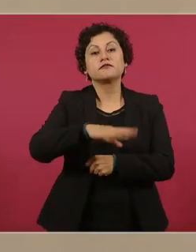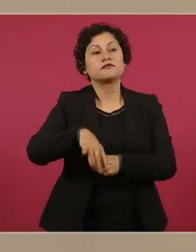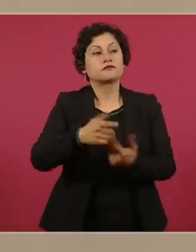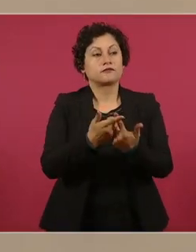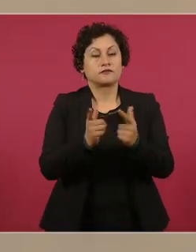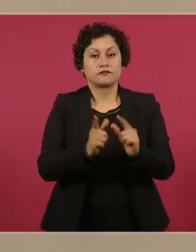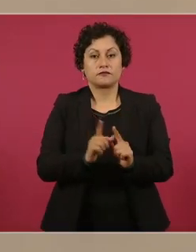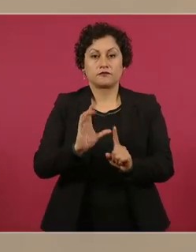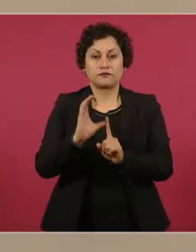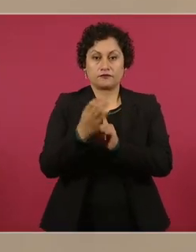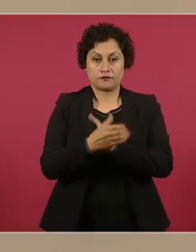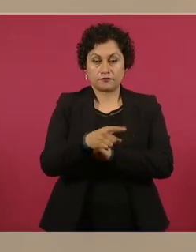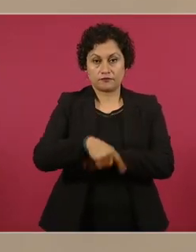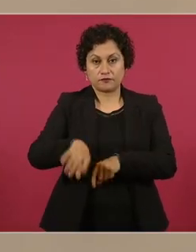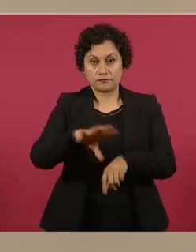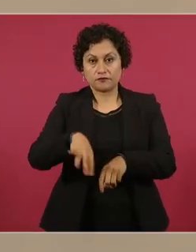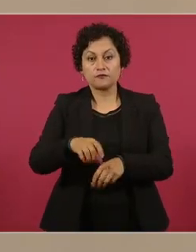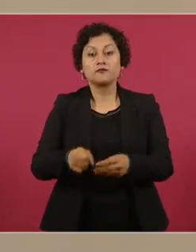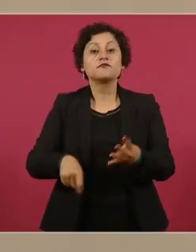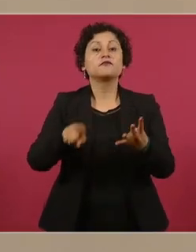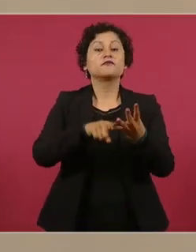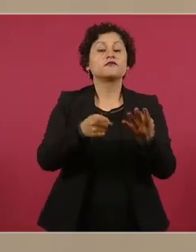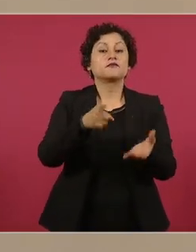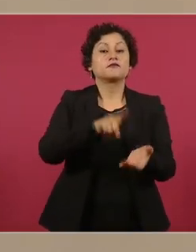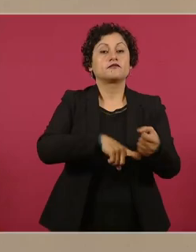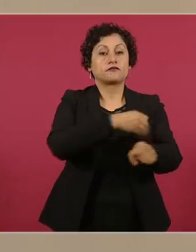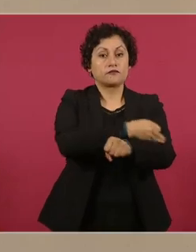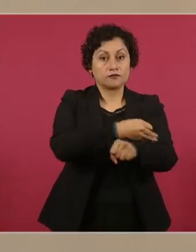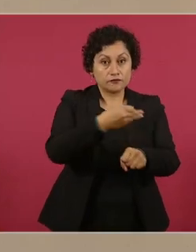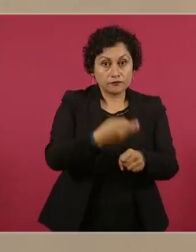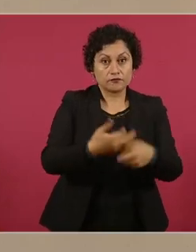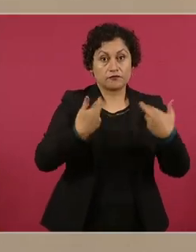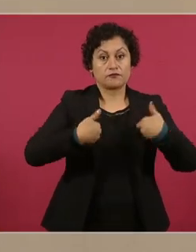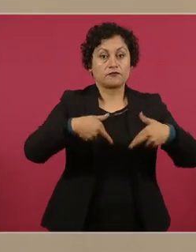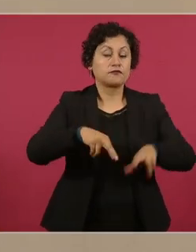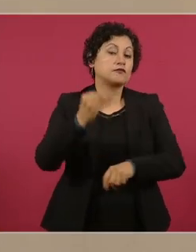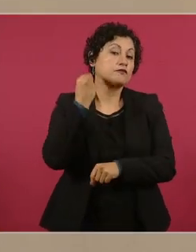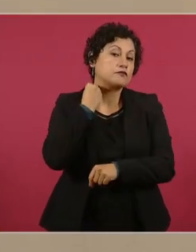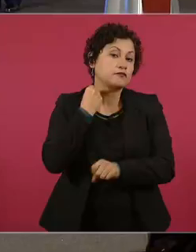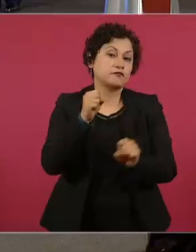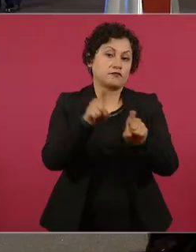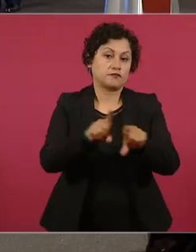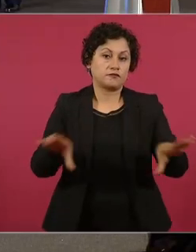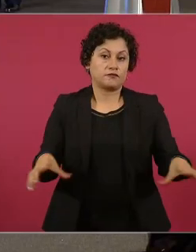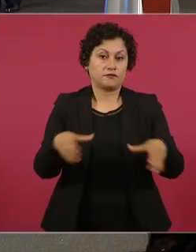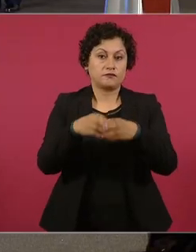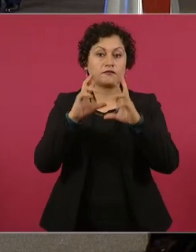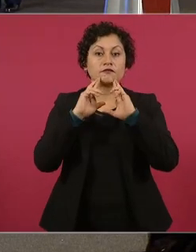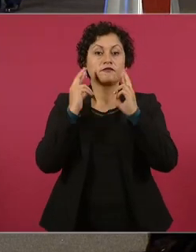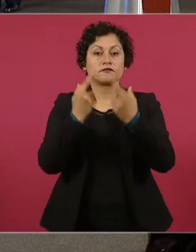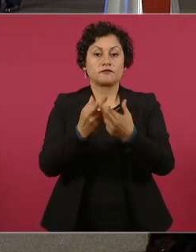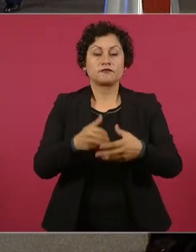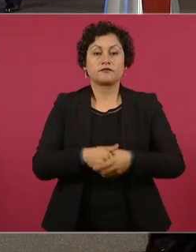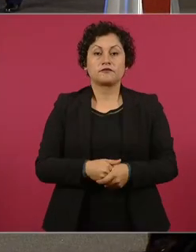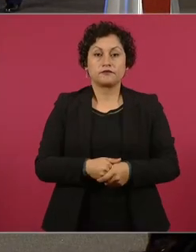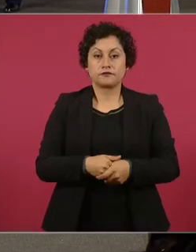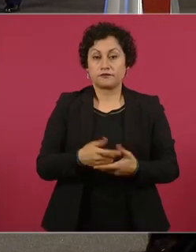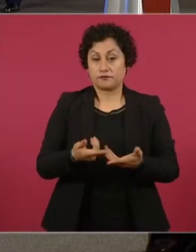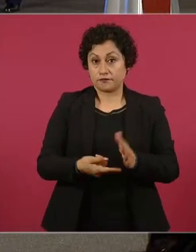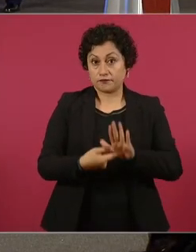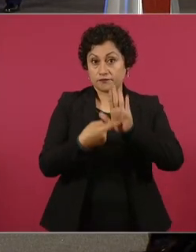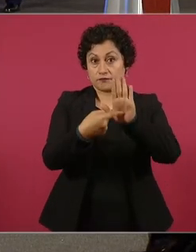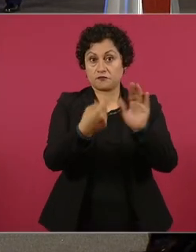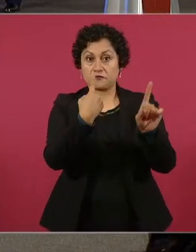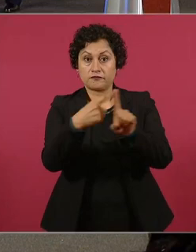familiares y sus representantes legales. Adelante. Aquí tenemos acciones que se han realizado